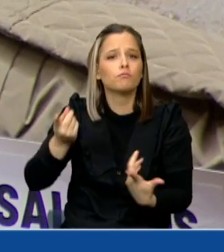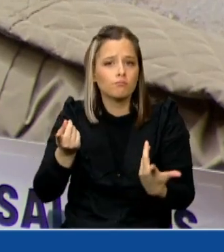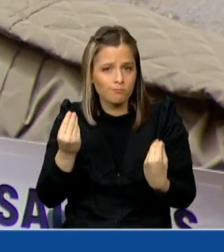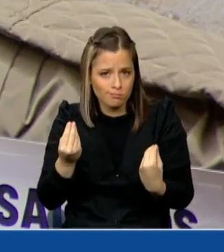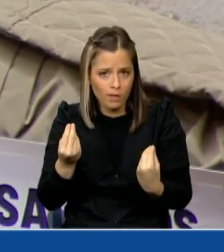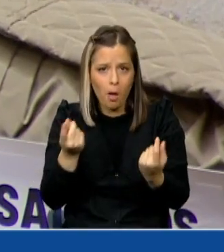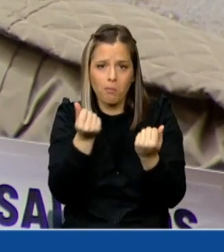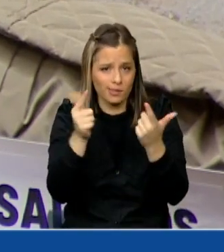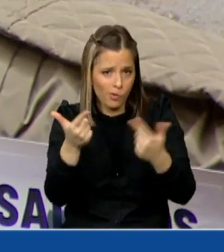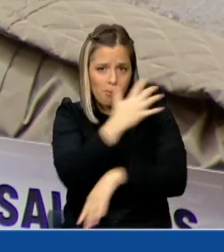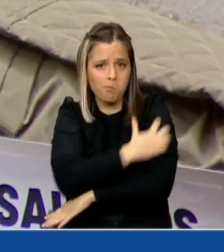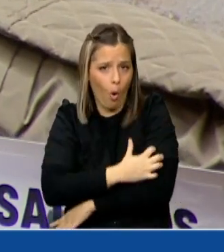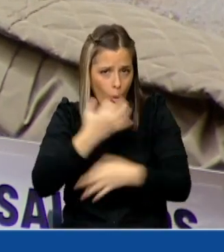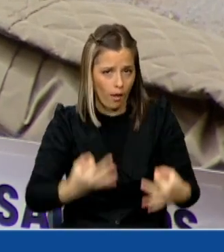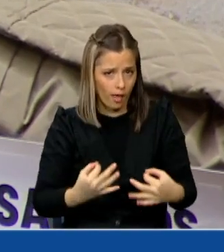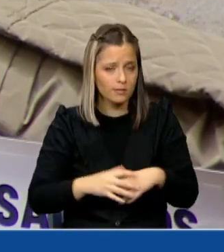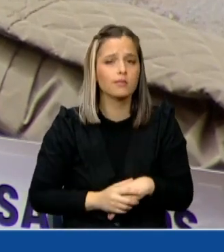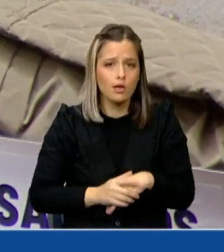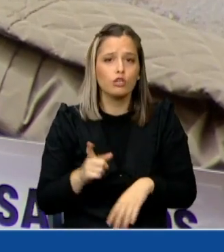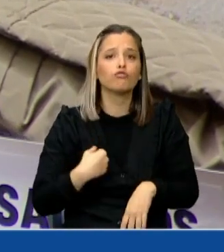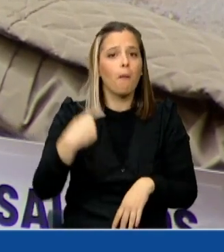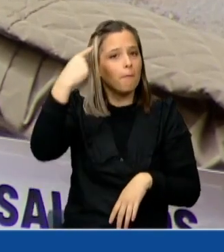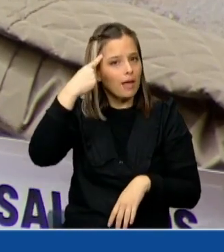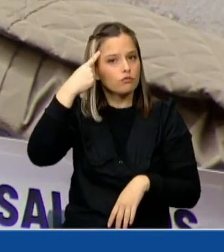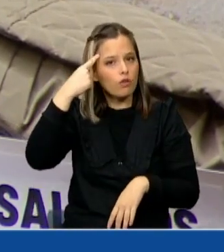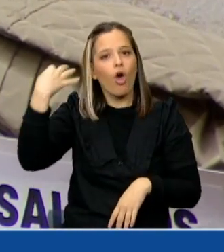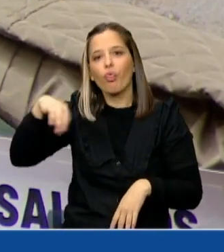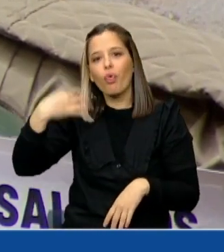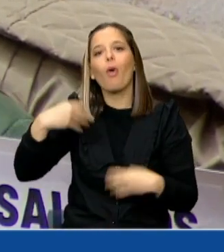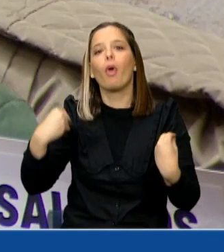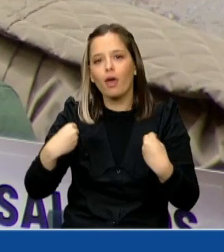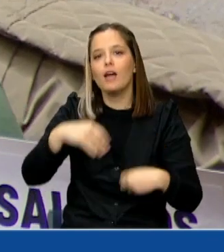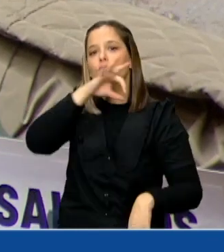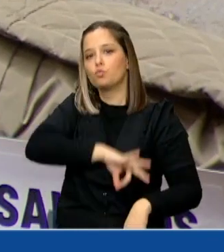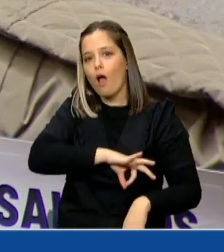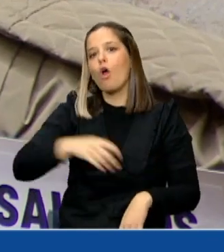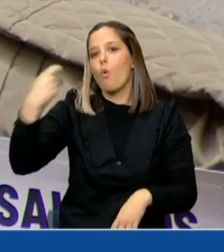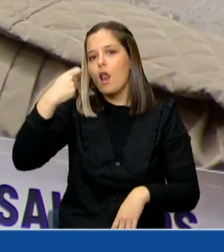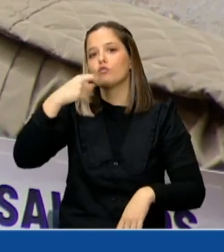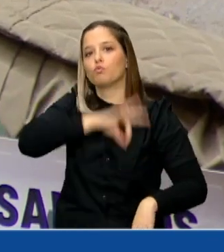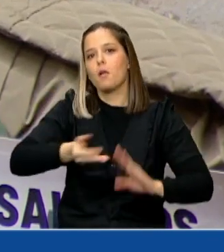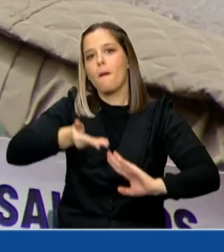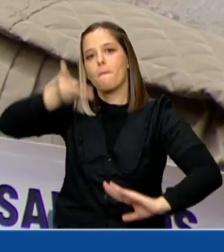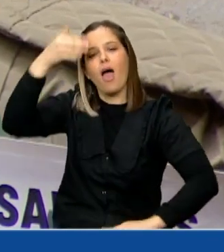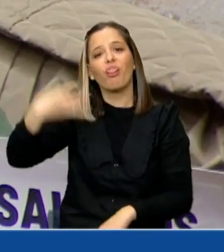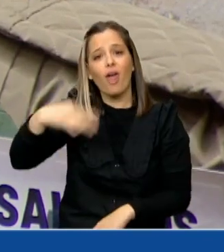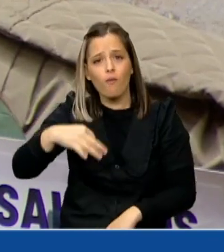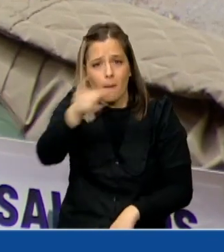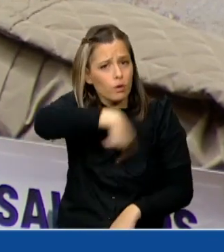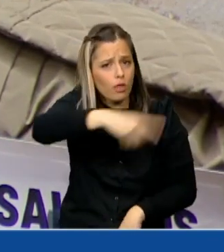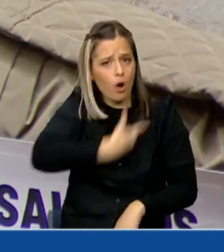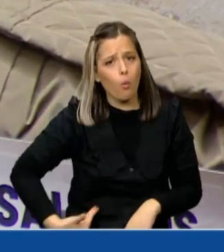pobreza. A nuestro entender, claramente lo que habría que hacer es al revés, es un aumento de emergencia de salarios y jubilaciones, pero no aparece